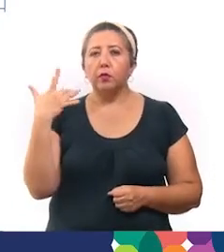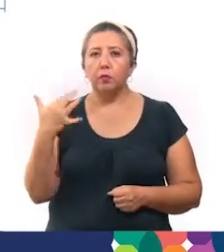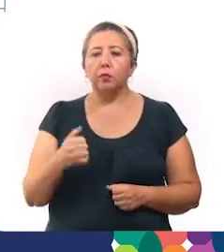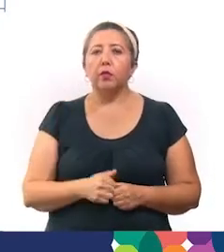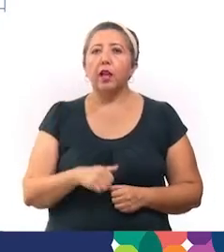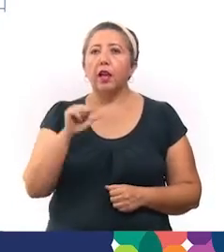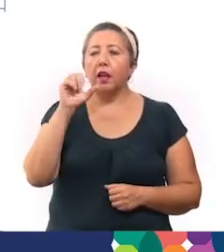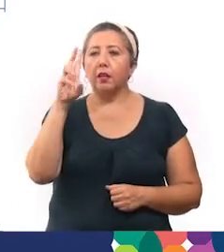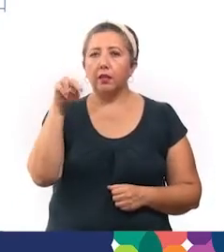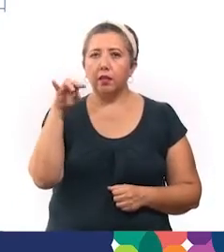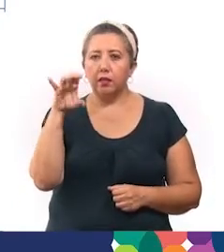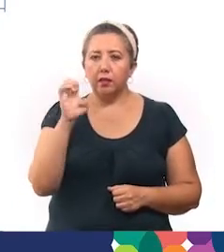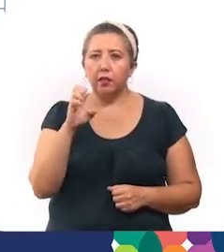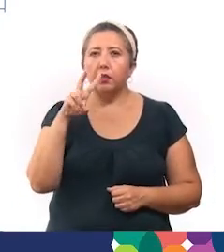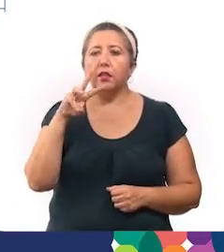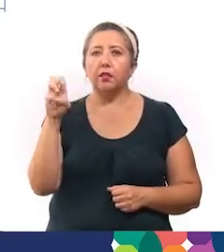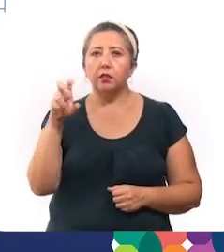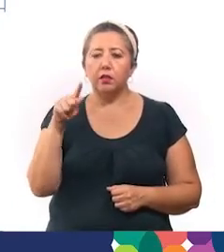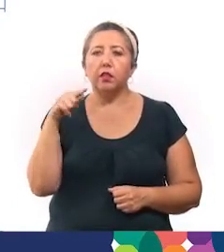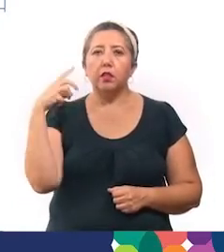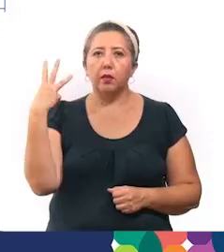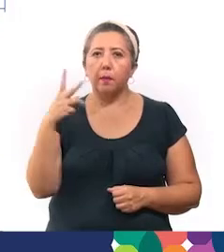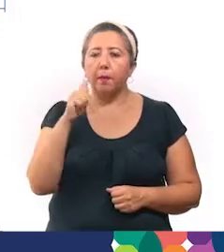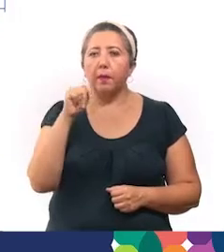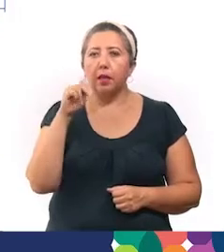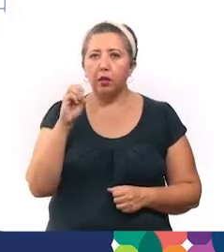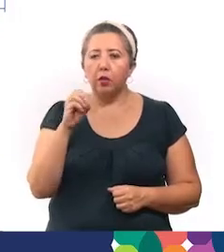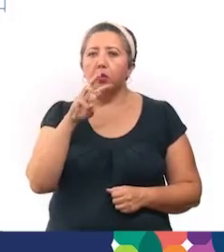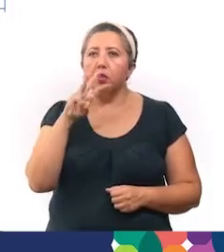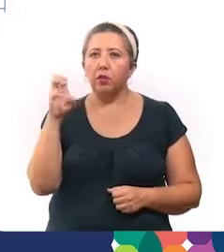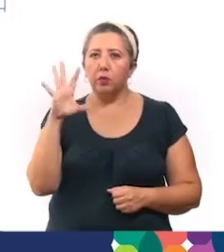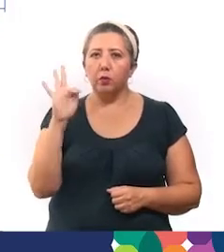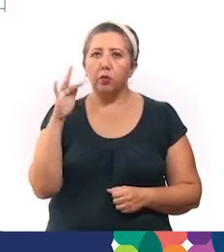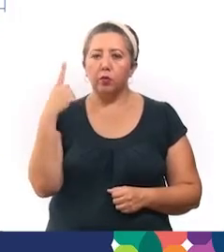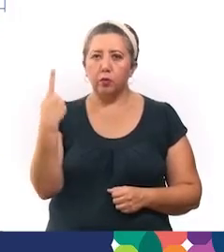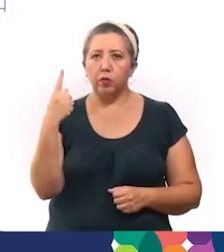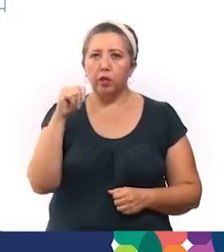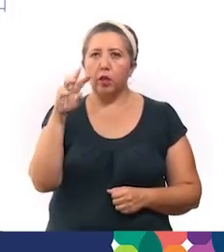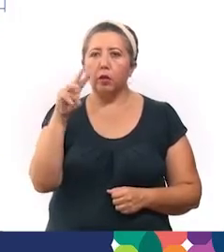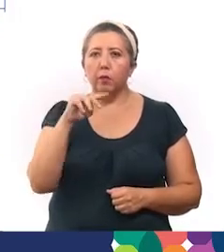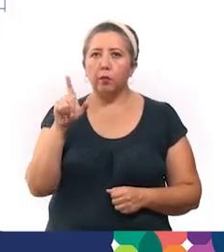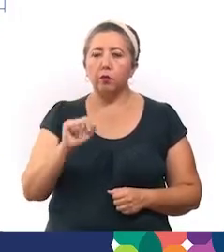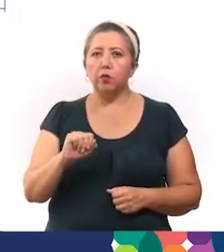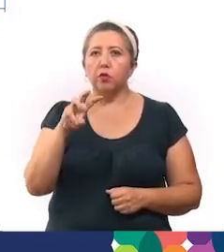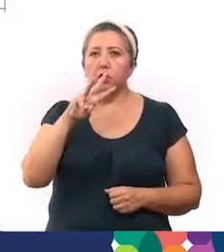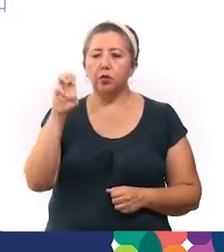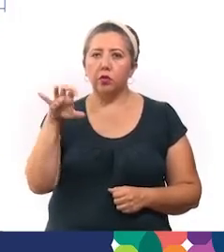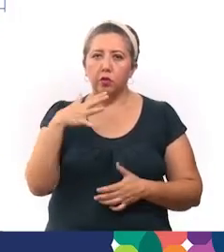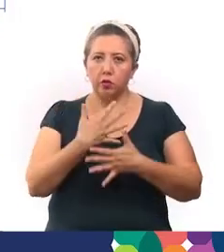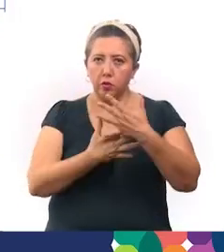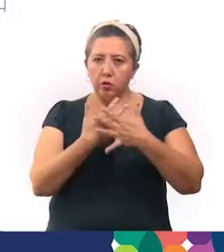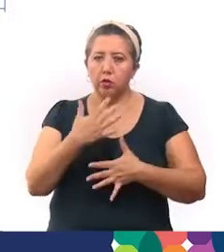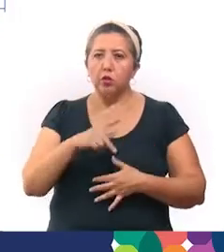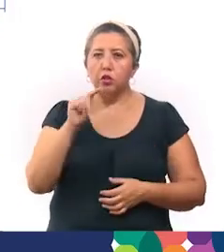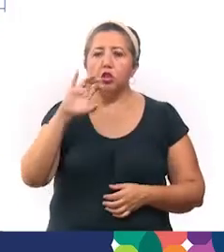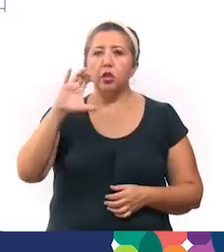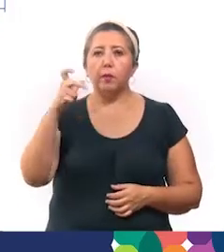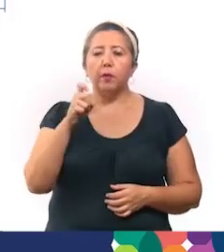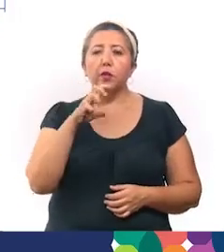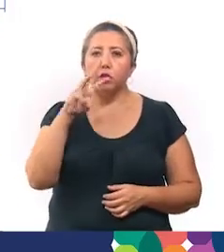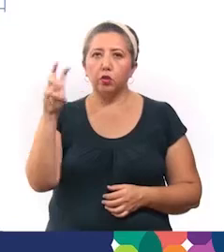450, Acanqué 373, Peto 341, Temozón 315,